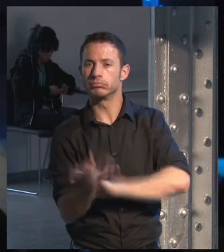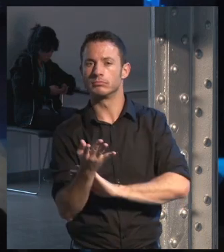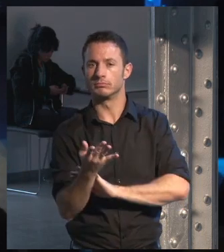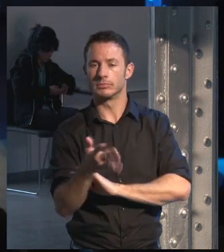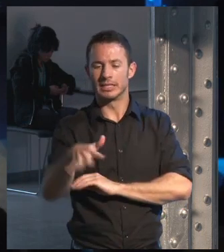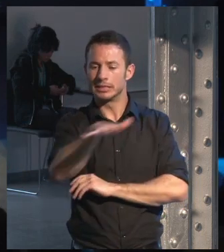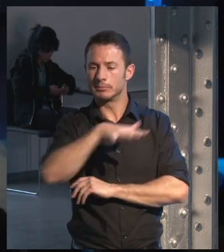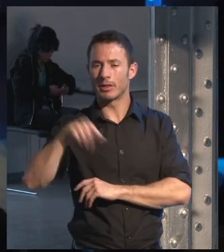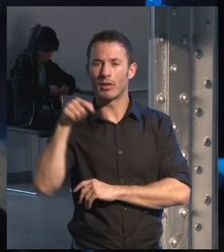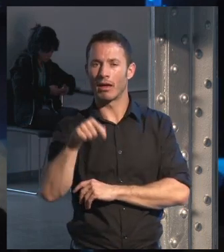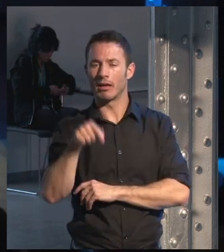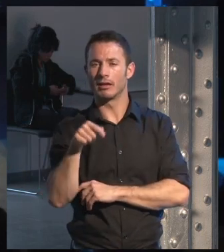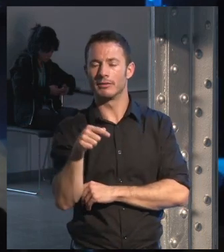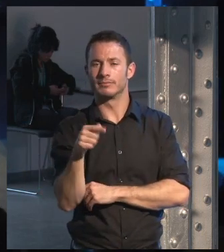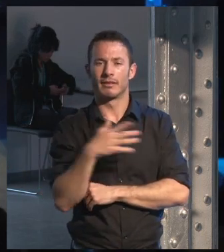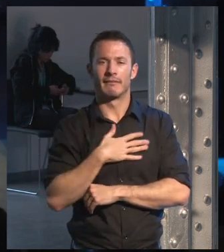manera